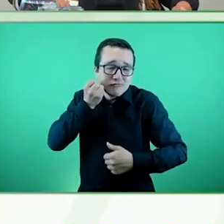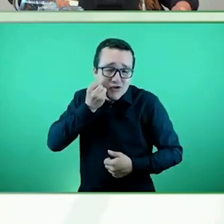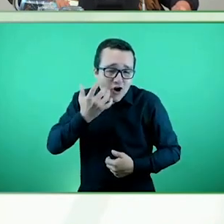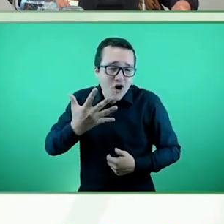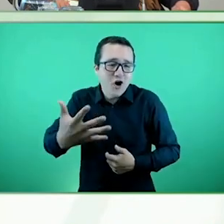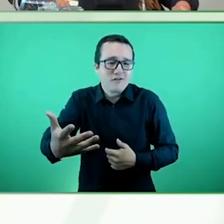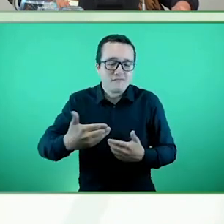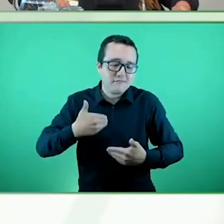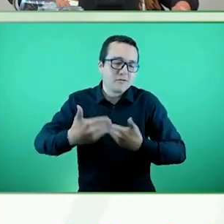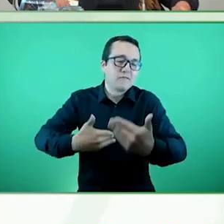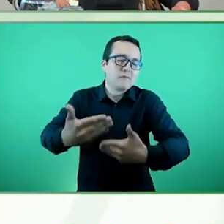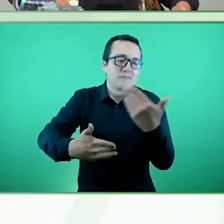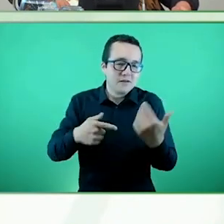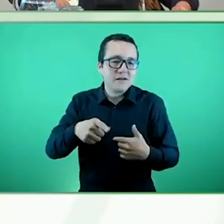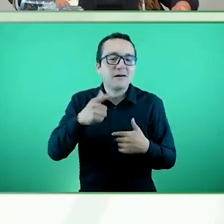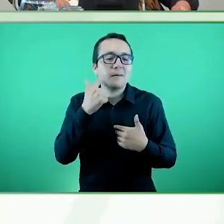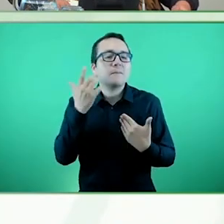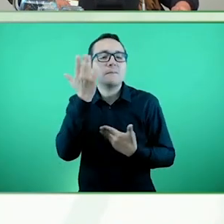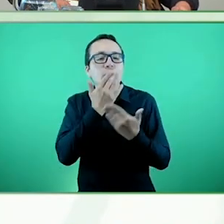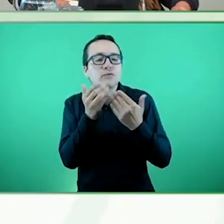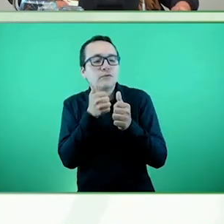personal.